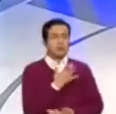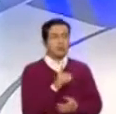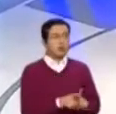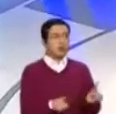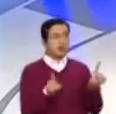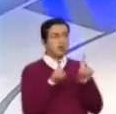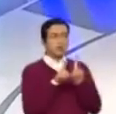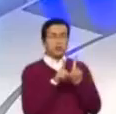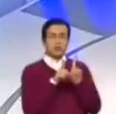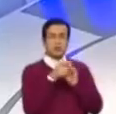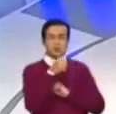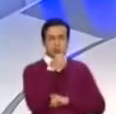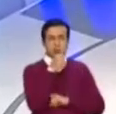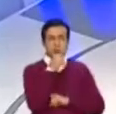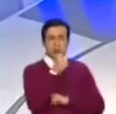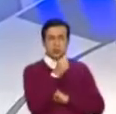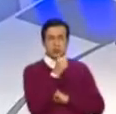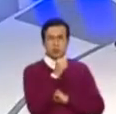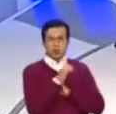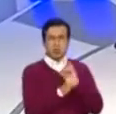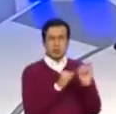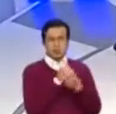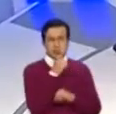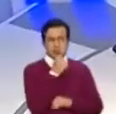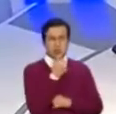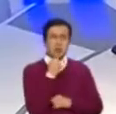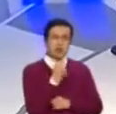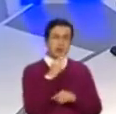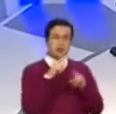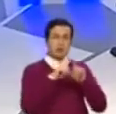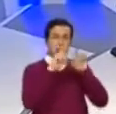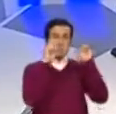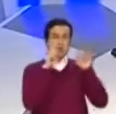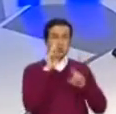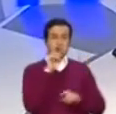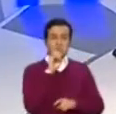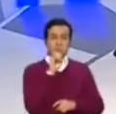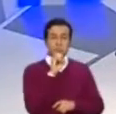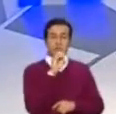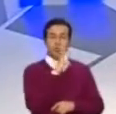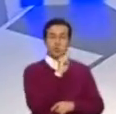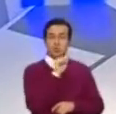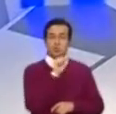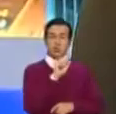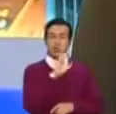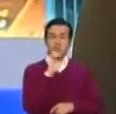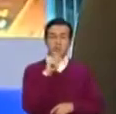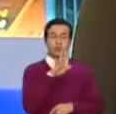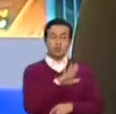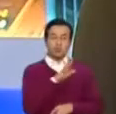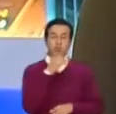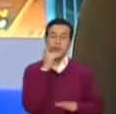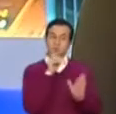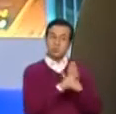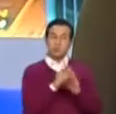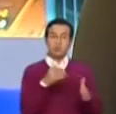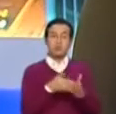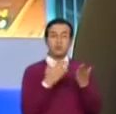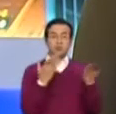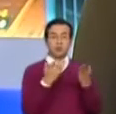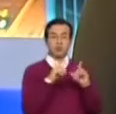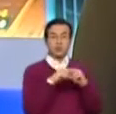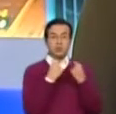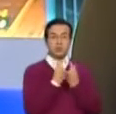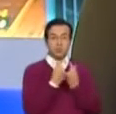datos del Consorcio Internacional de Periodistas de Investigación? Entendemos que Mossack Fonseca ya empezó también por su parte acciones legales contra